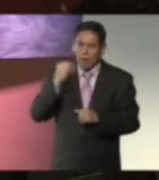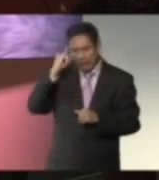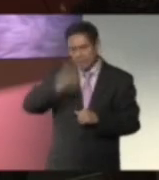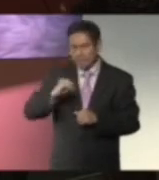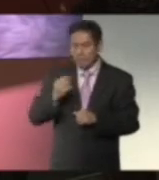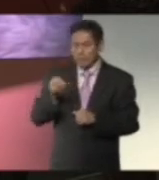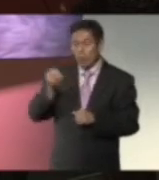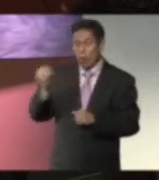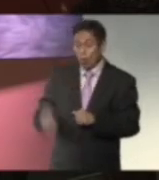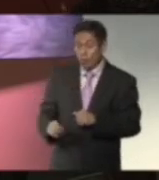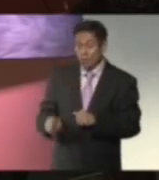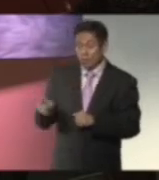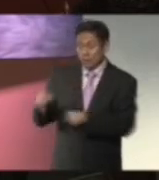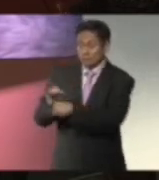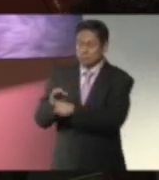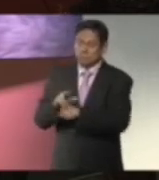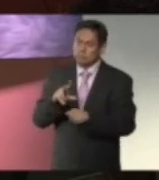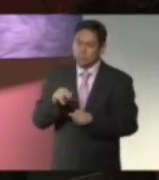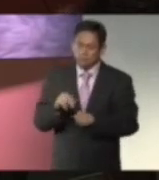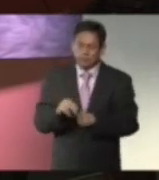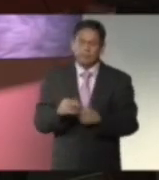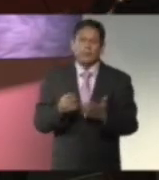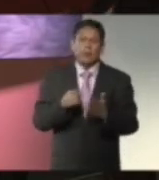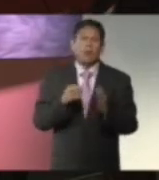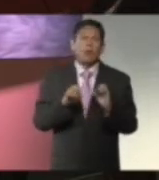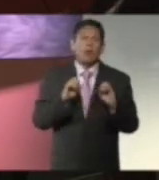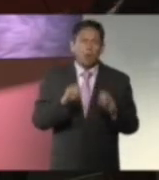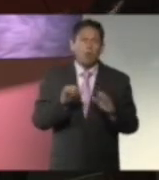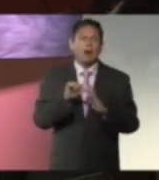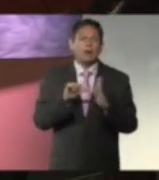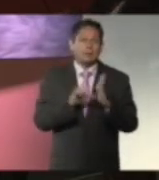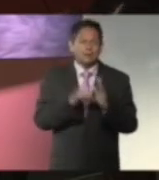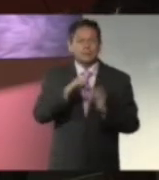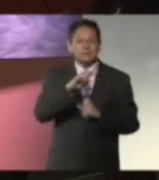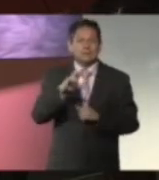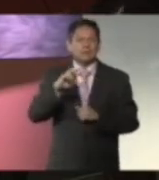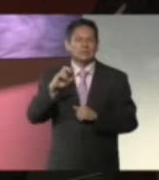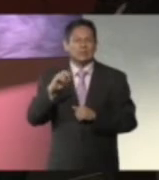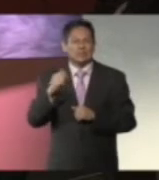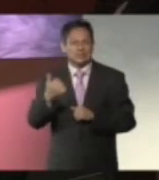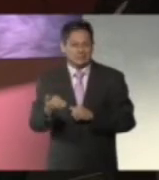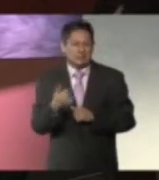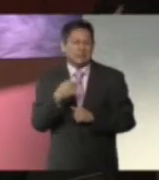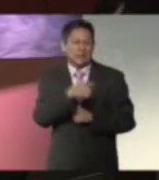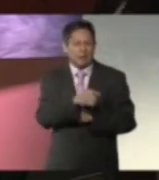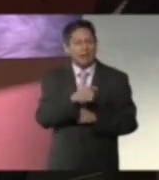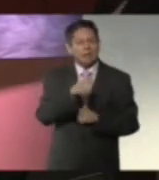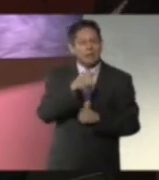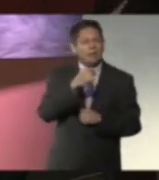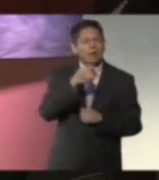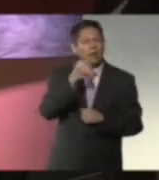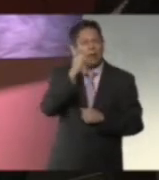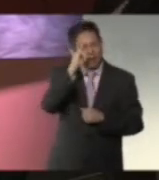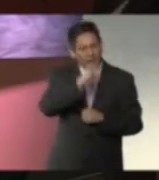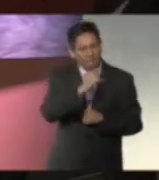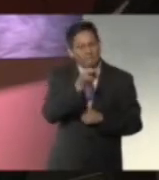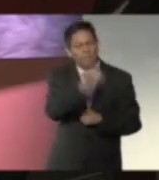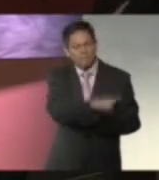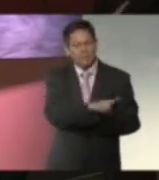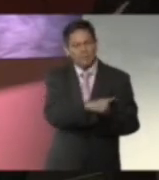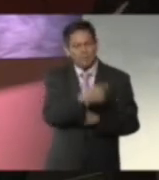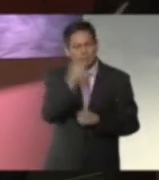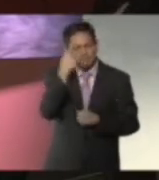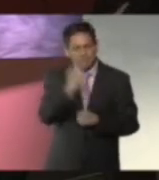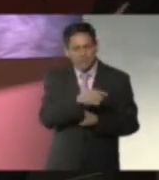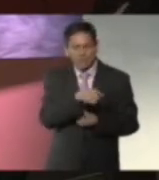a tener las aportaciones de vivienda. Podría ser la ley omisa, pero dice no está obligado,